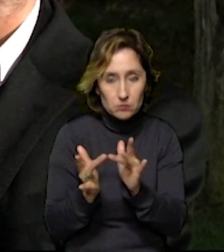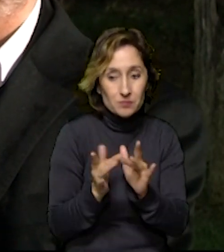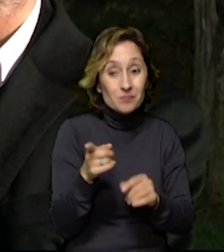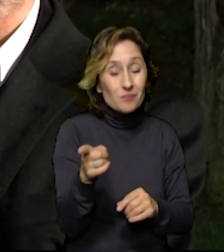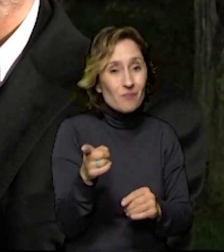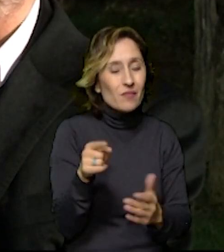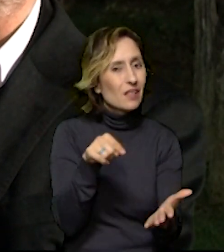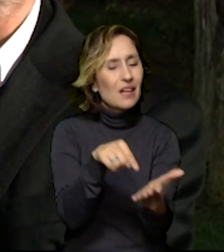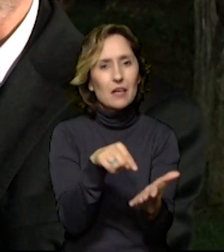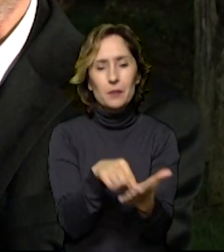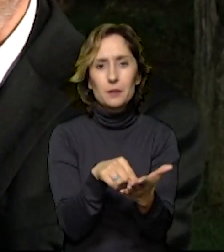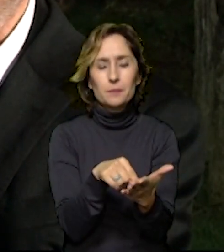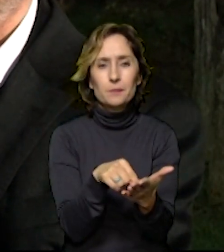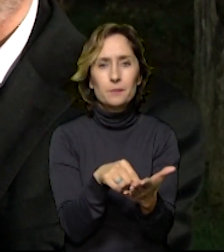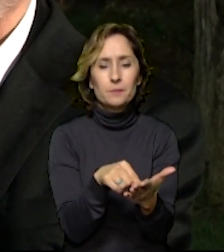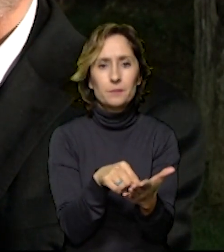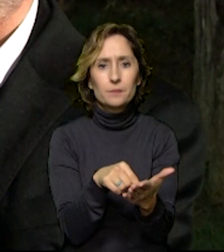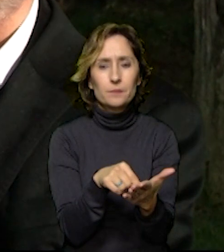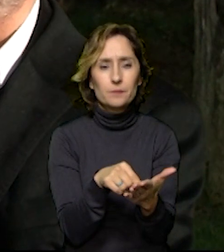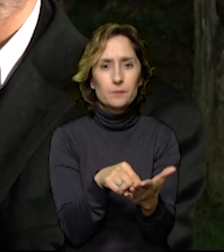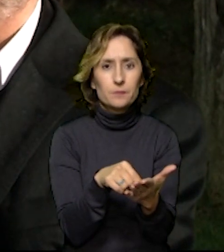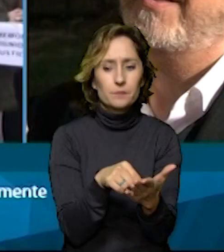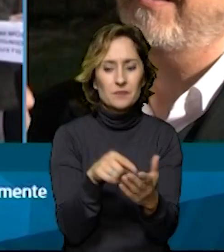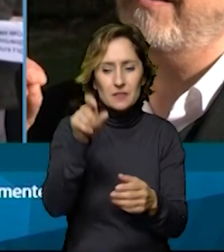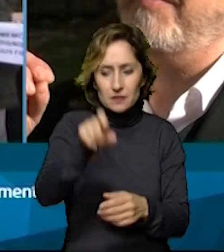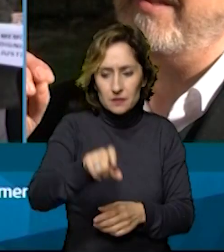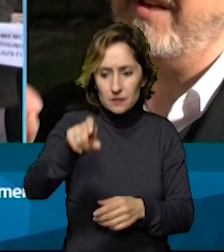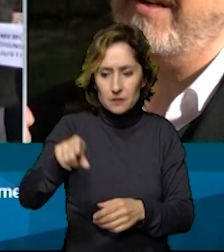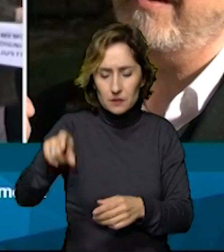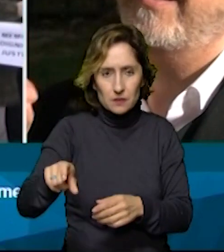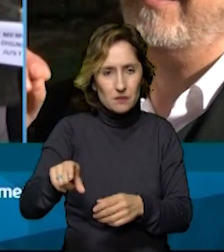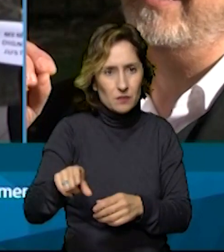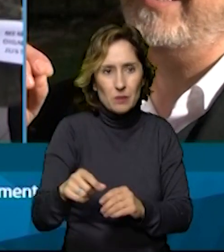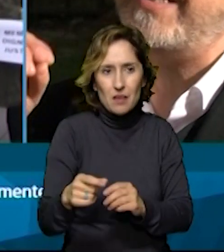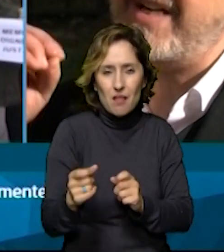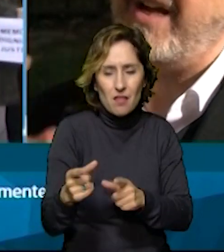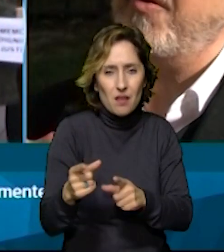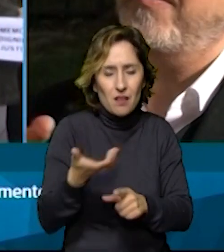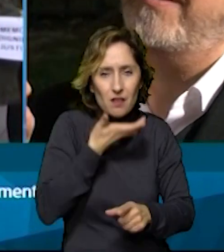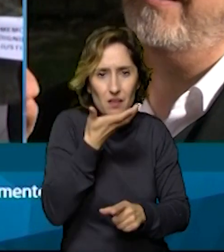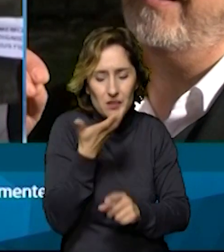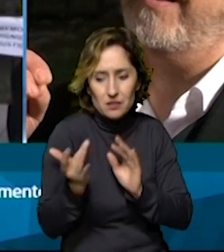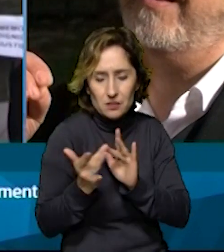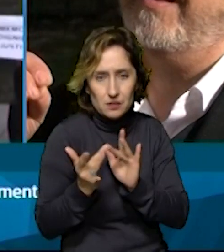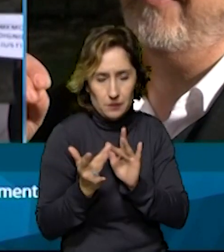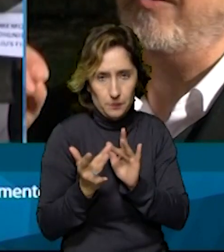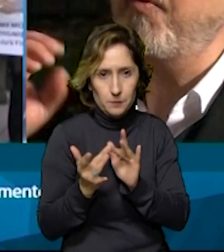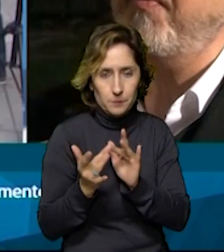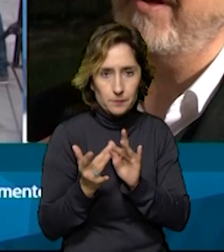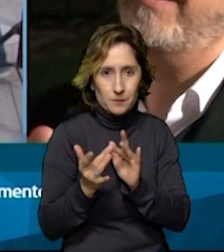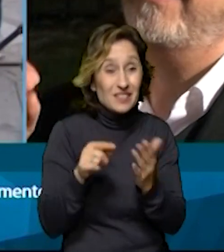Reivindican que seas cercano con ellas y reivindican que seas claro en